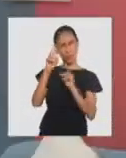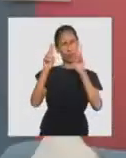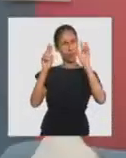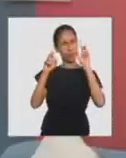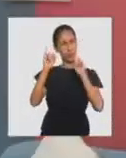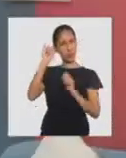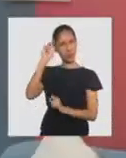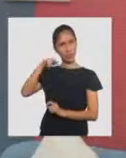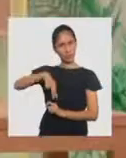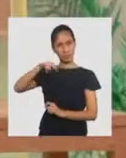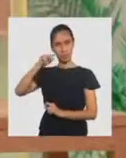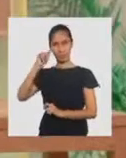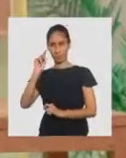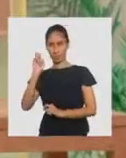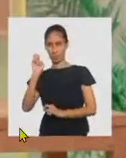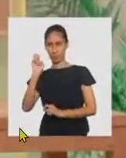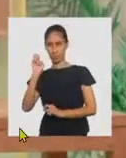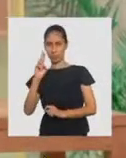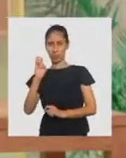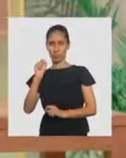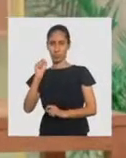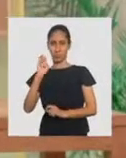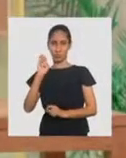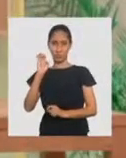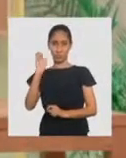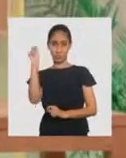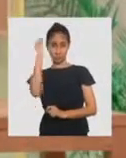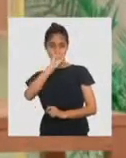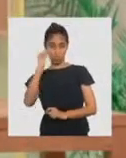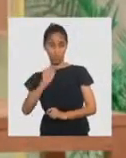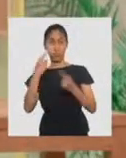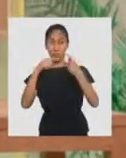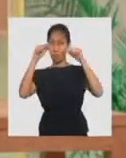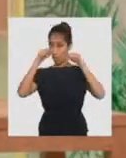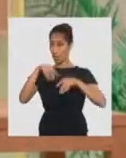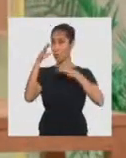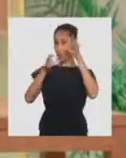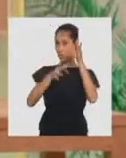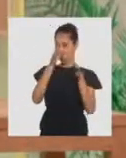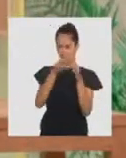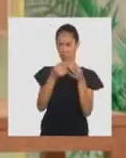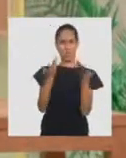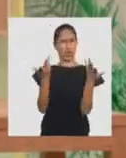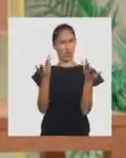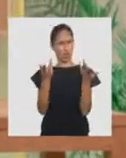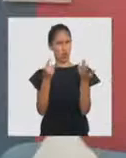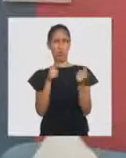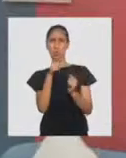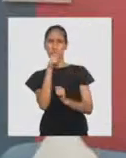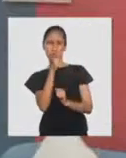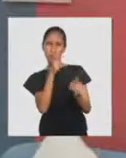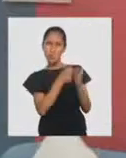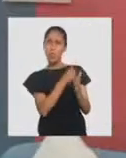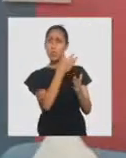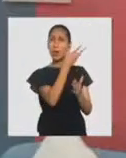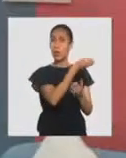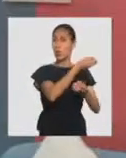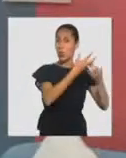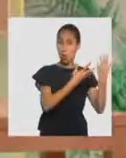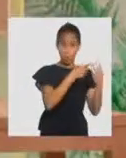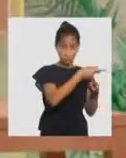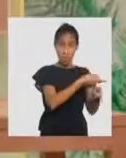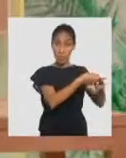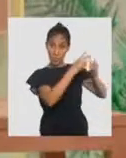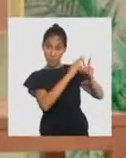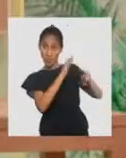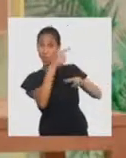intereses. Exacto. Pues están con suerte, porque hoy hablaremos sobre cómo determinar el monto a pagar por un préstamo o una compra conociendo